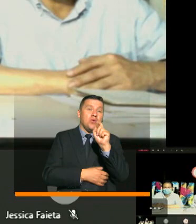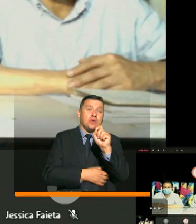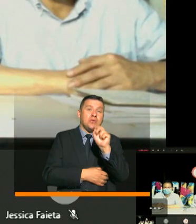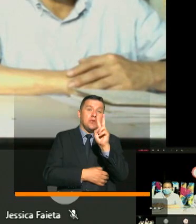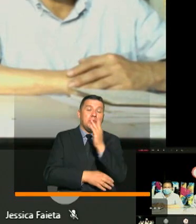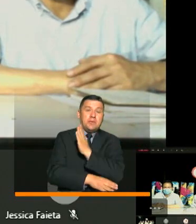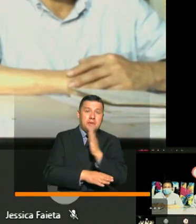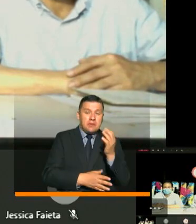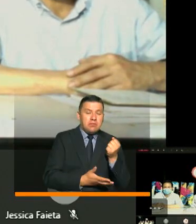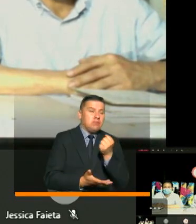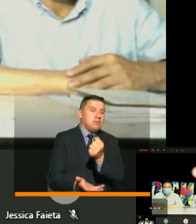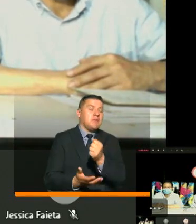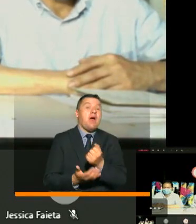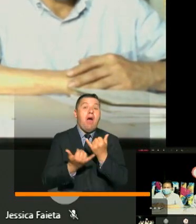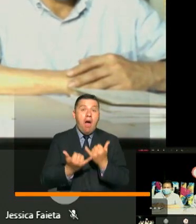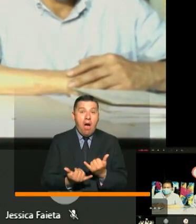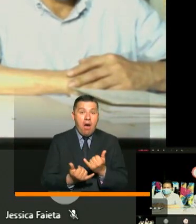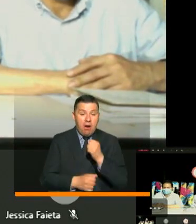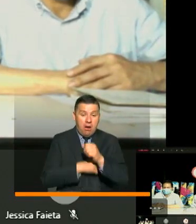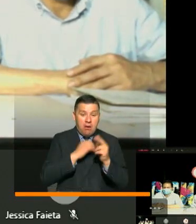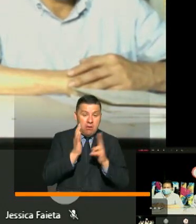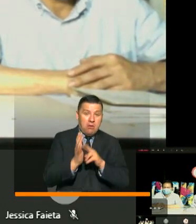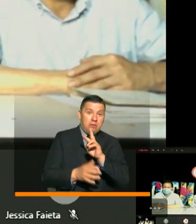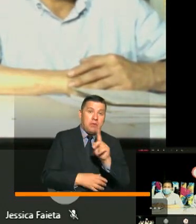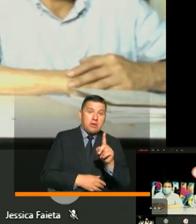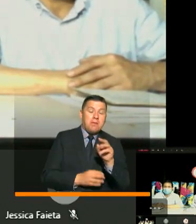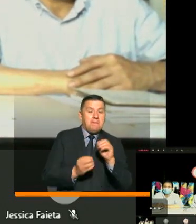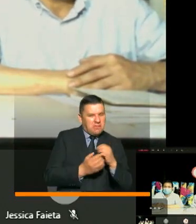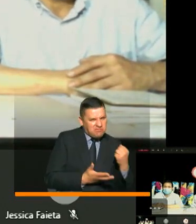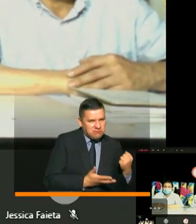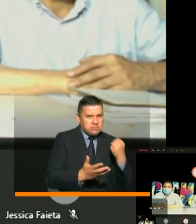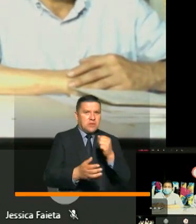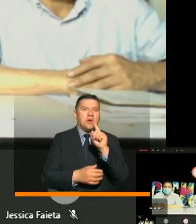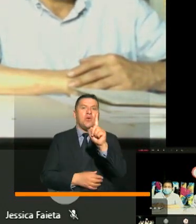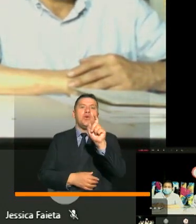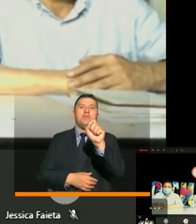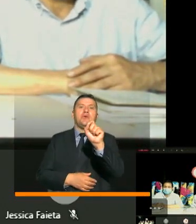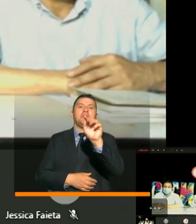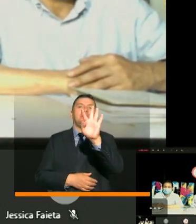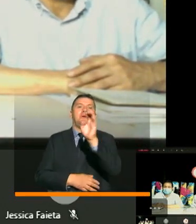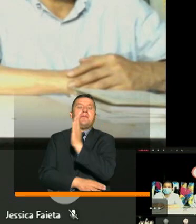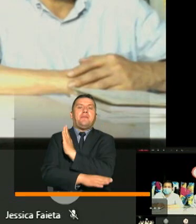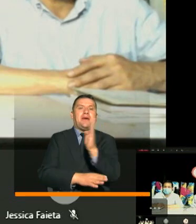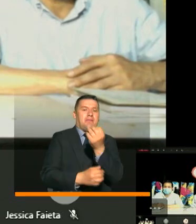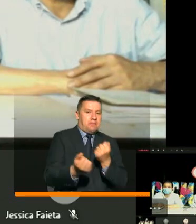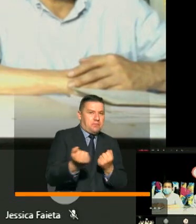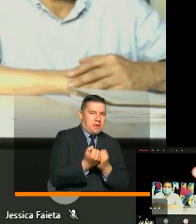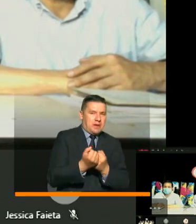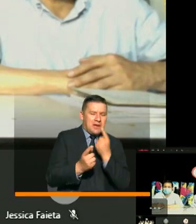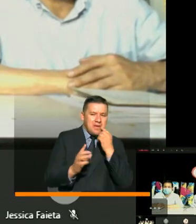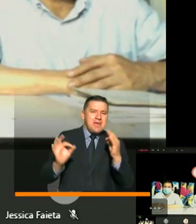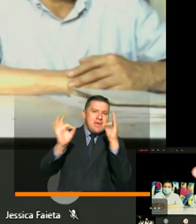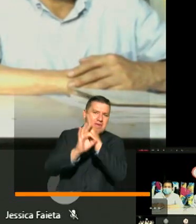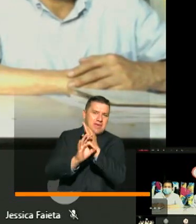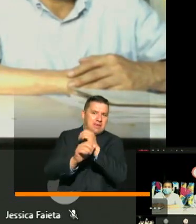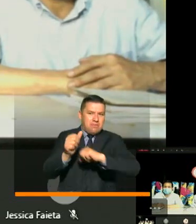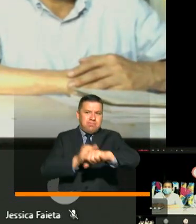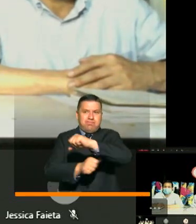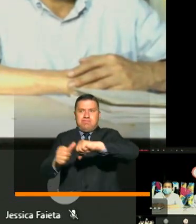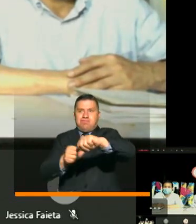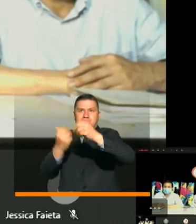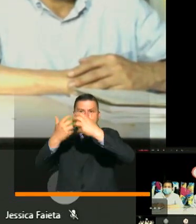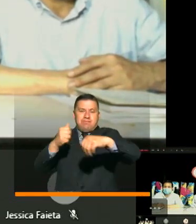1.2 billones de pesos a que para el 2021 sean 1.9 billones de pesos enfocados en la